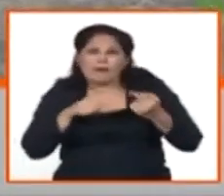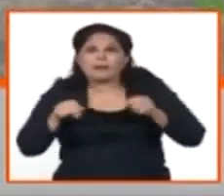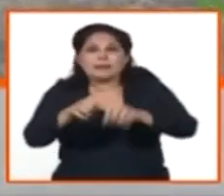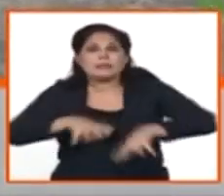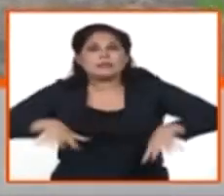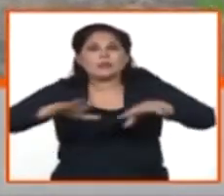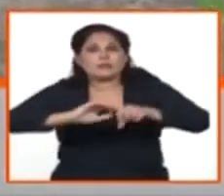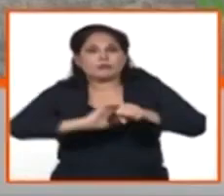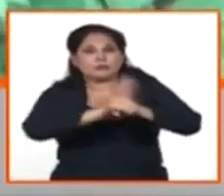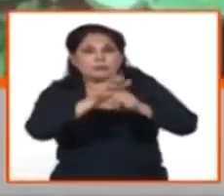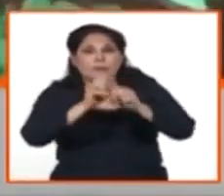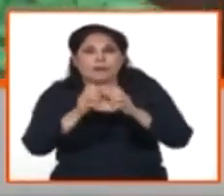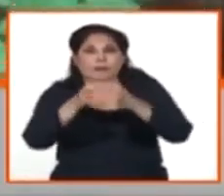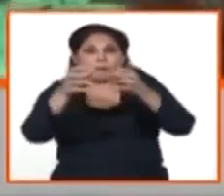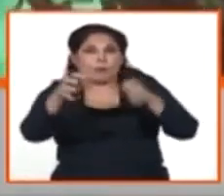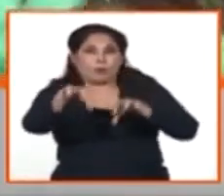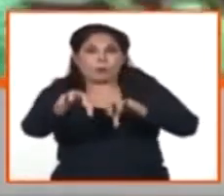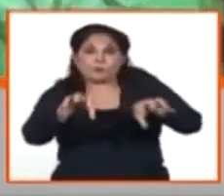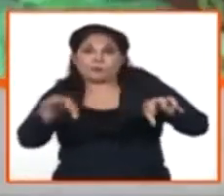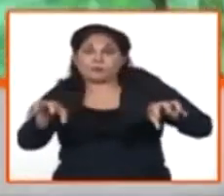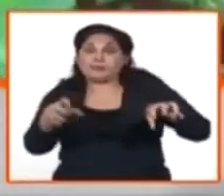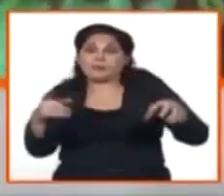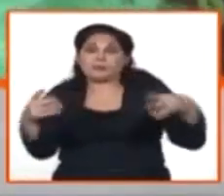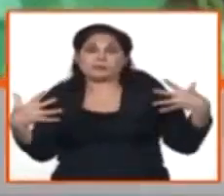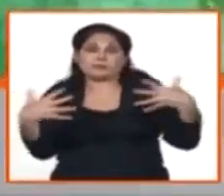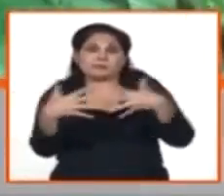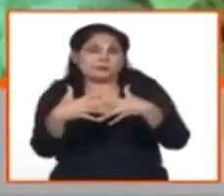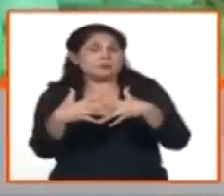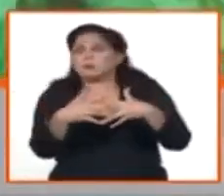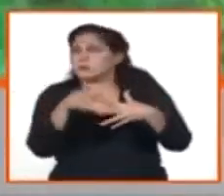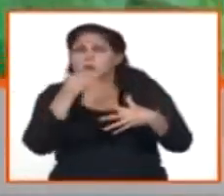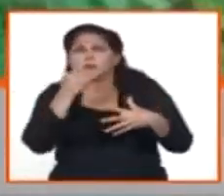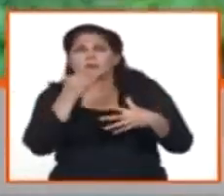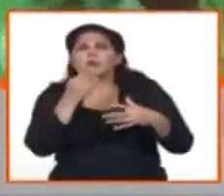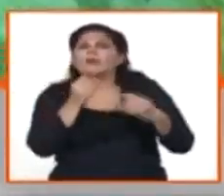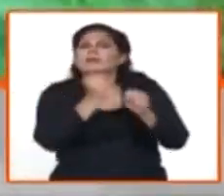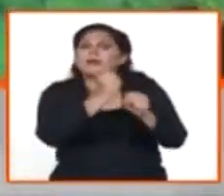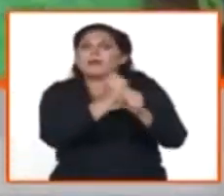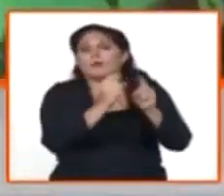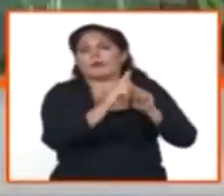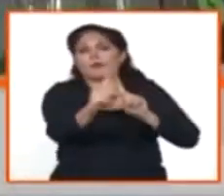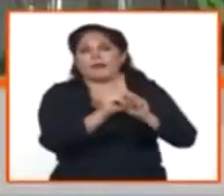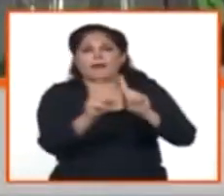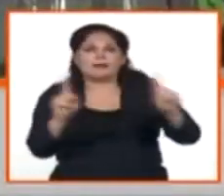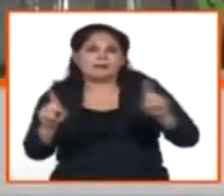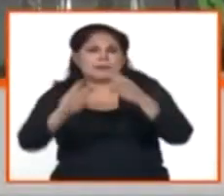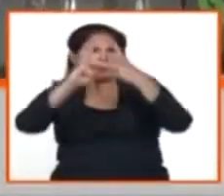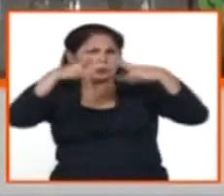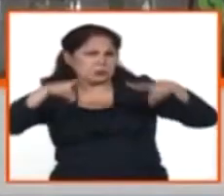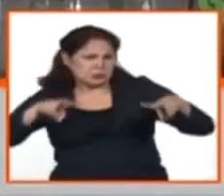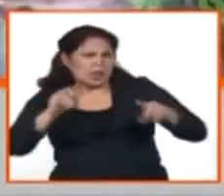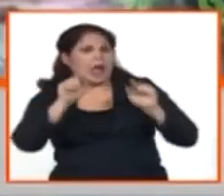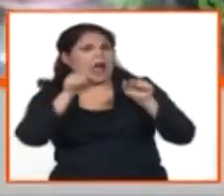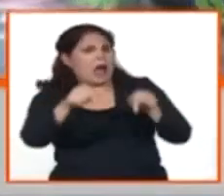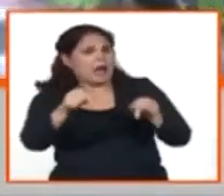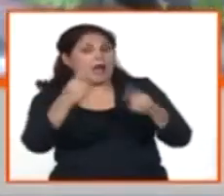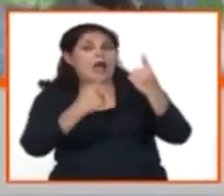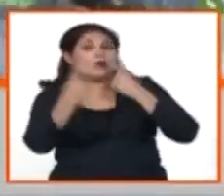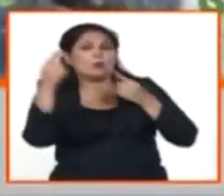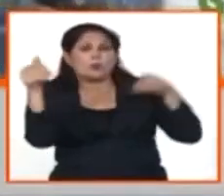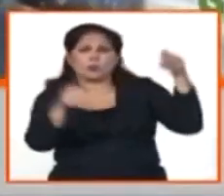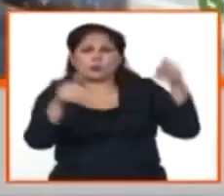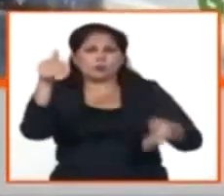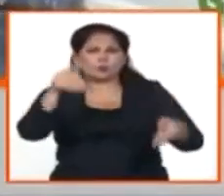situación con relación a la pandemia. Claro. Y de esta manera tuvo que hacerse en dos variantes. Tuvo que hacerse con la presencialidad que nos